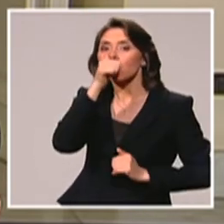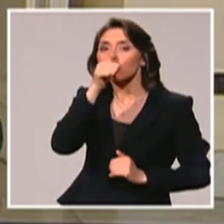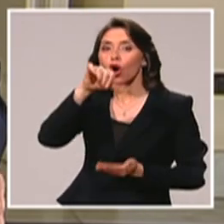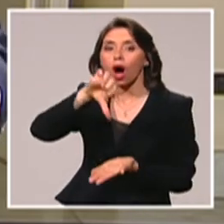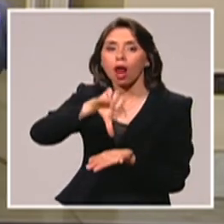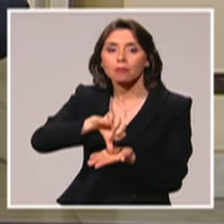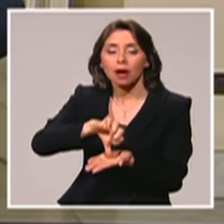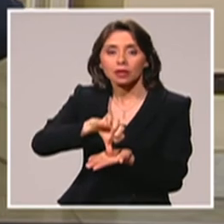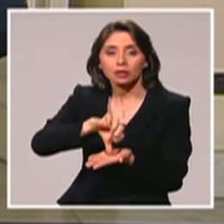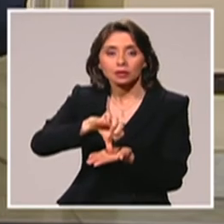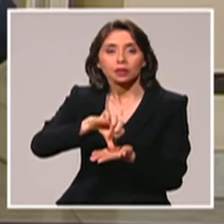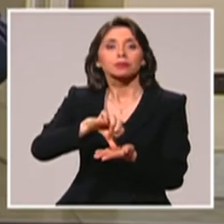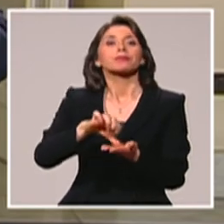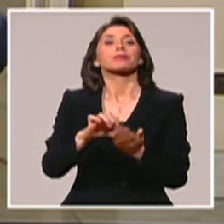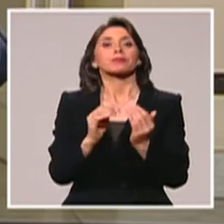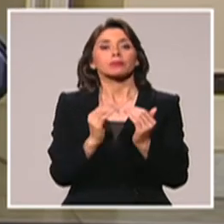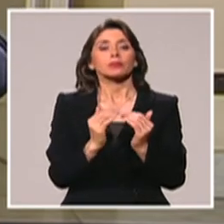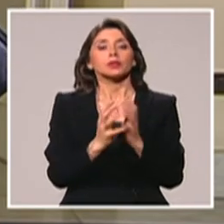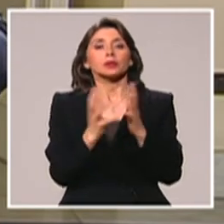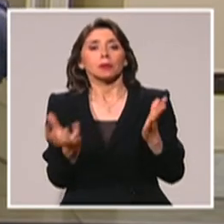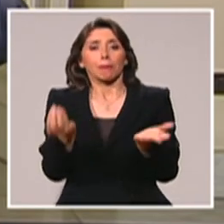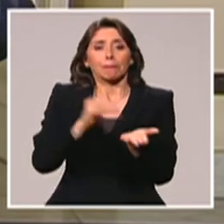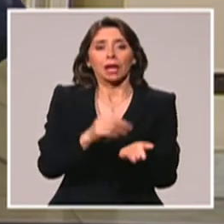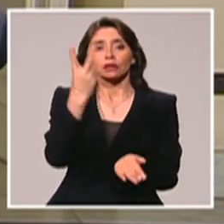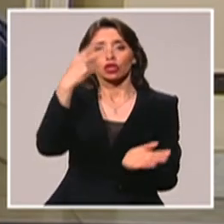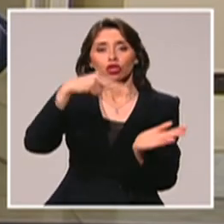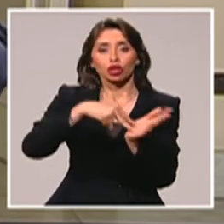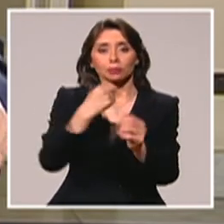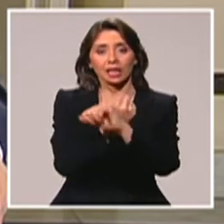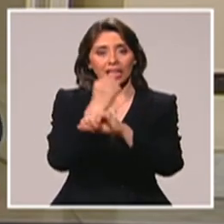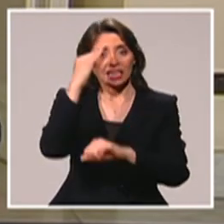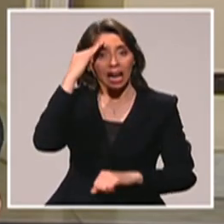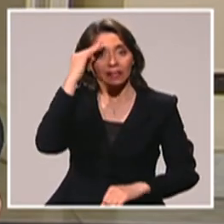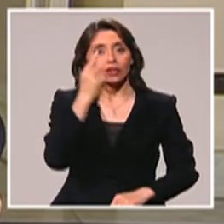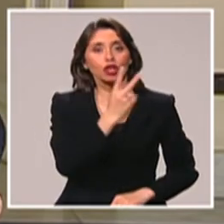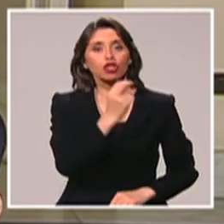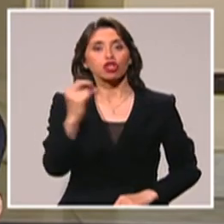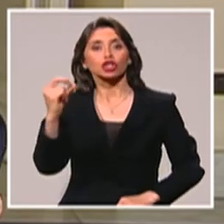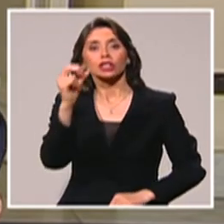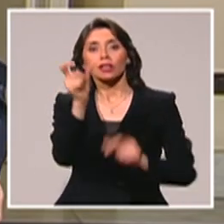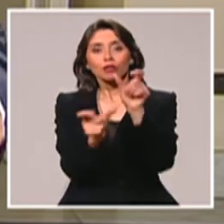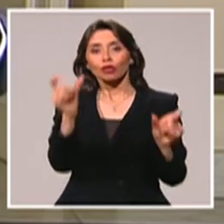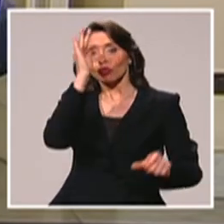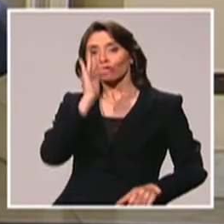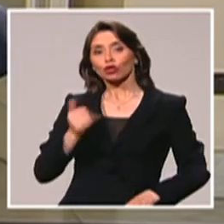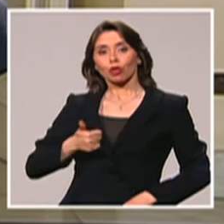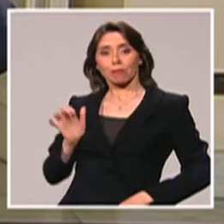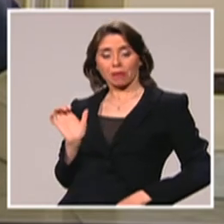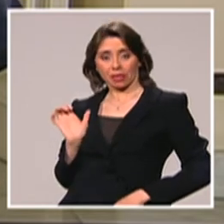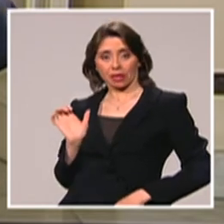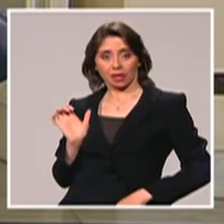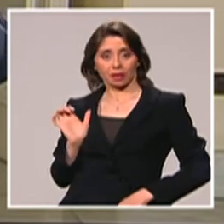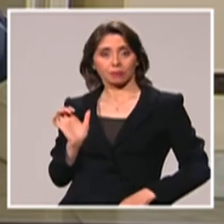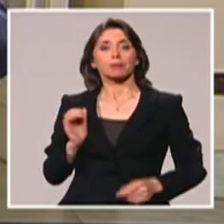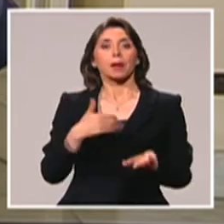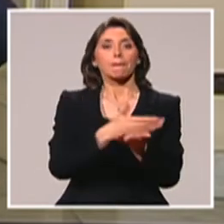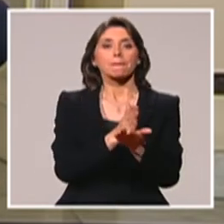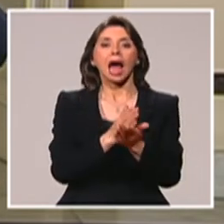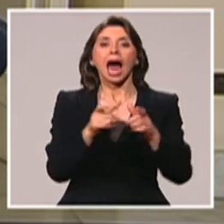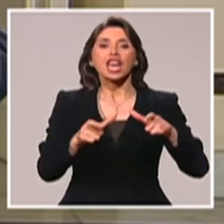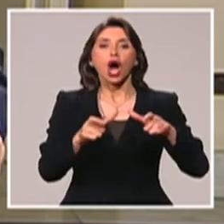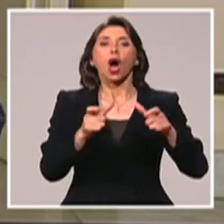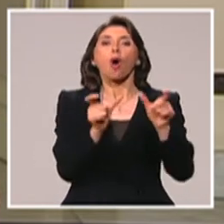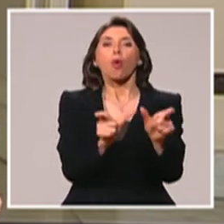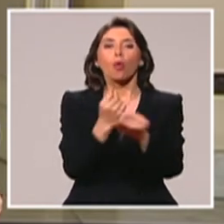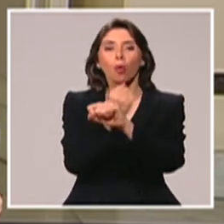el incremento en dos mil carabineros y 200 oficiales de la pd y la ampliación del plan cuadrante a